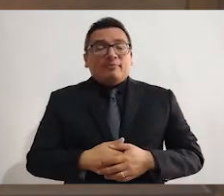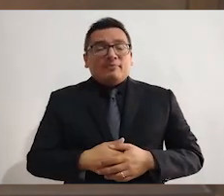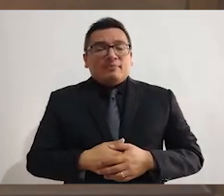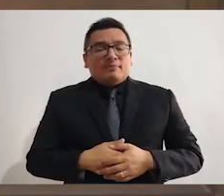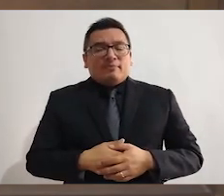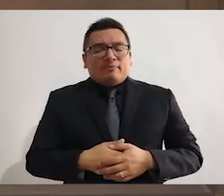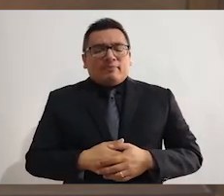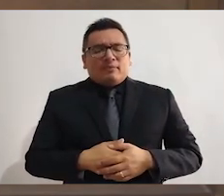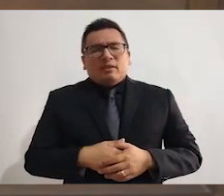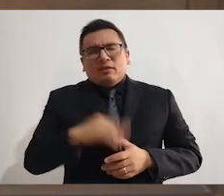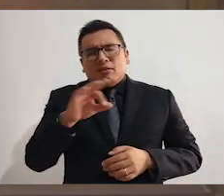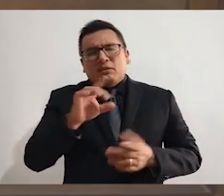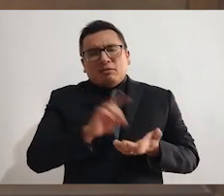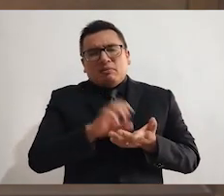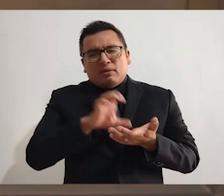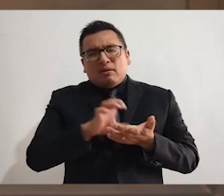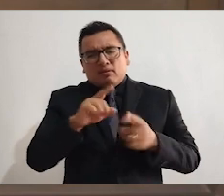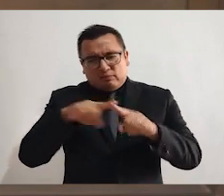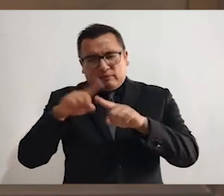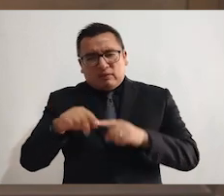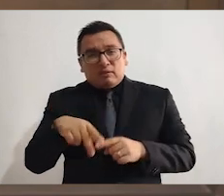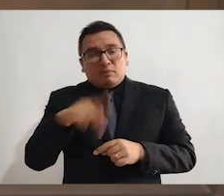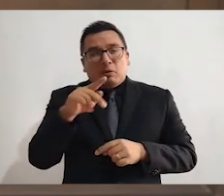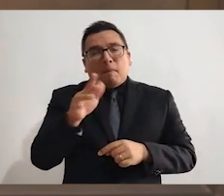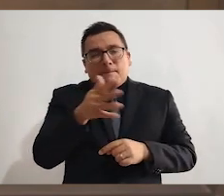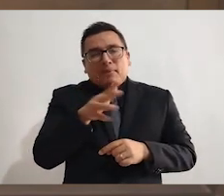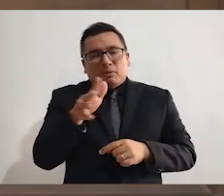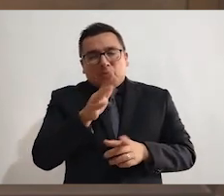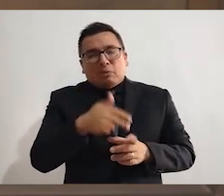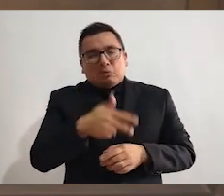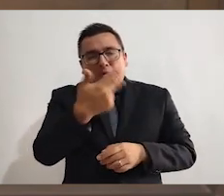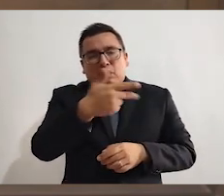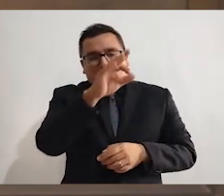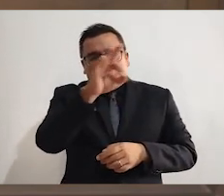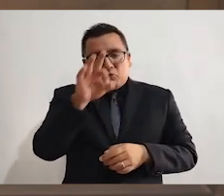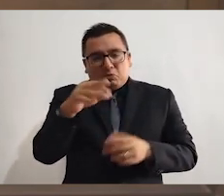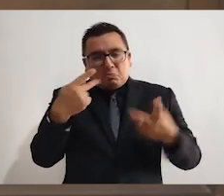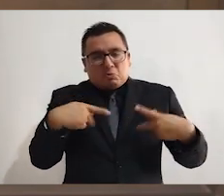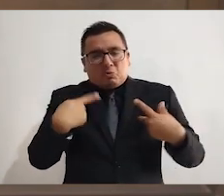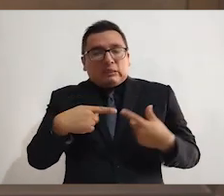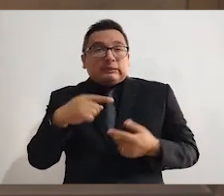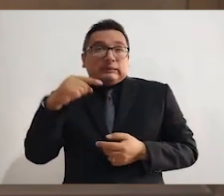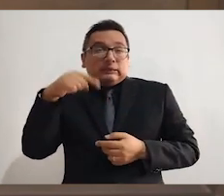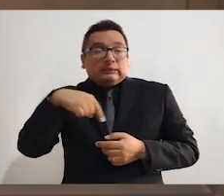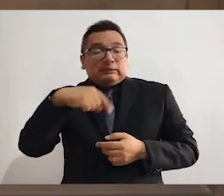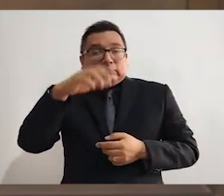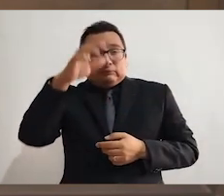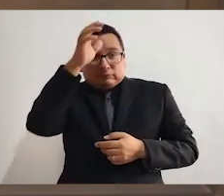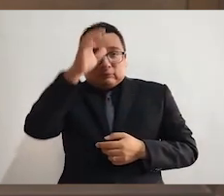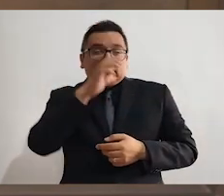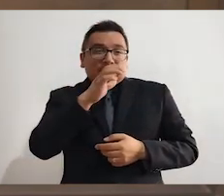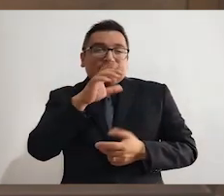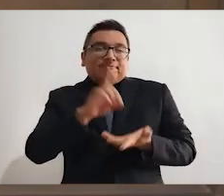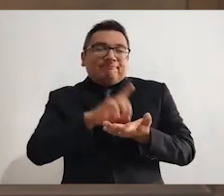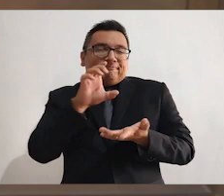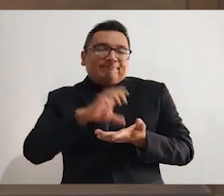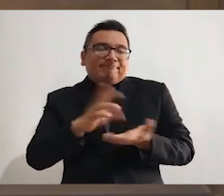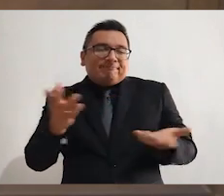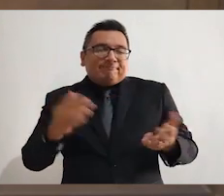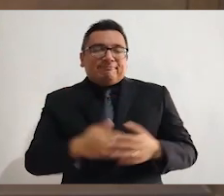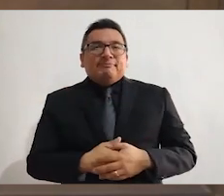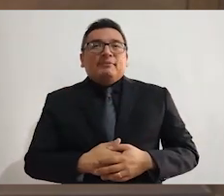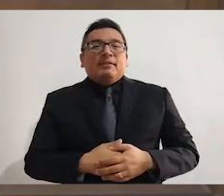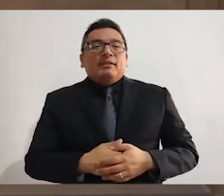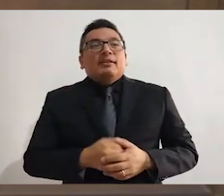niveles, pero es más o menos el porcentaje de población que necesita atención por